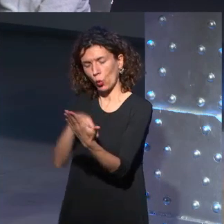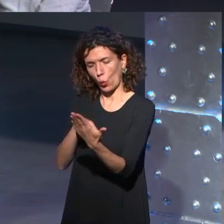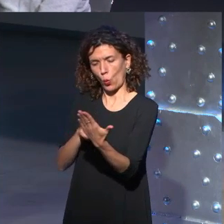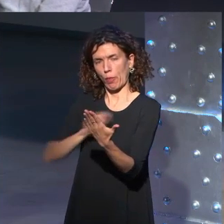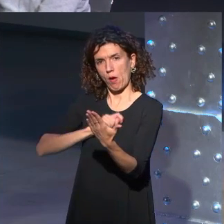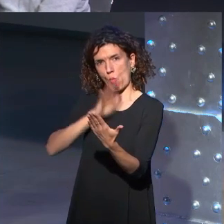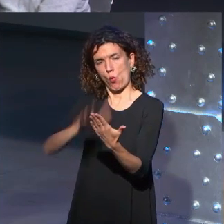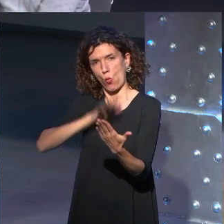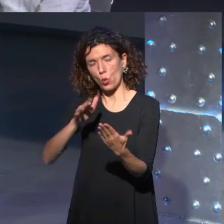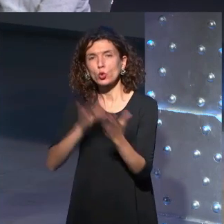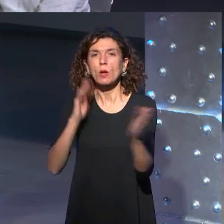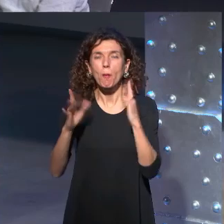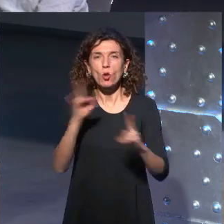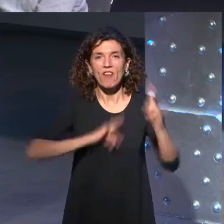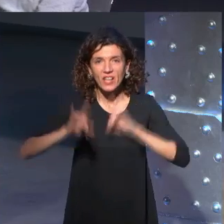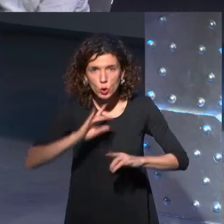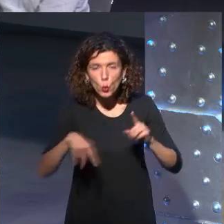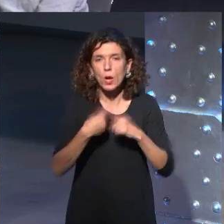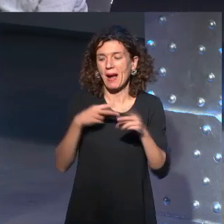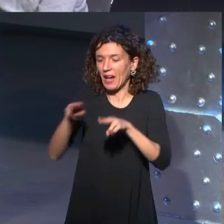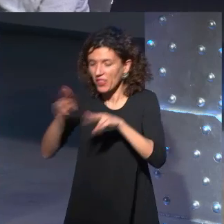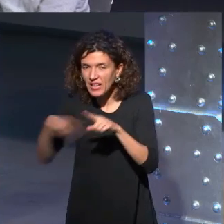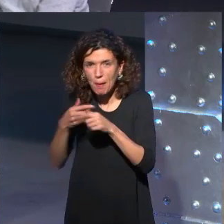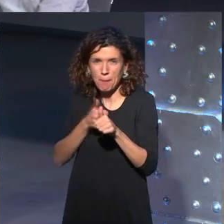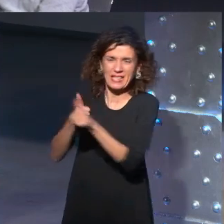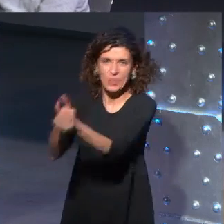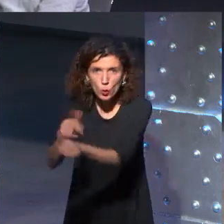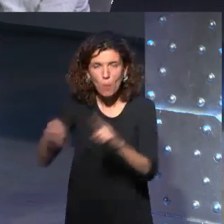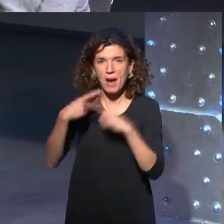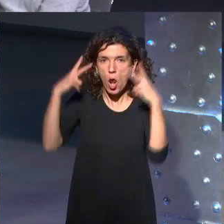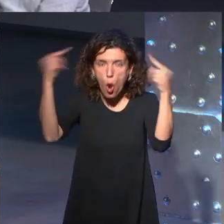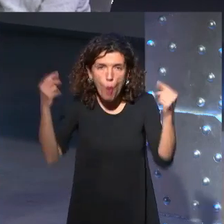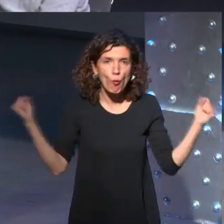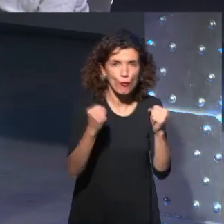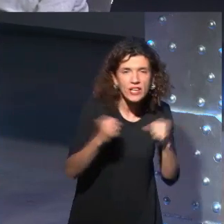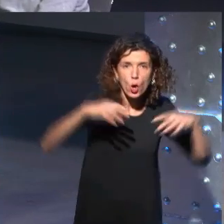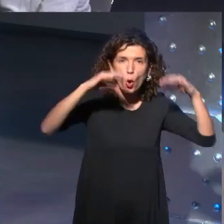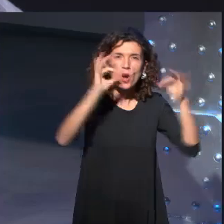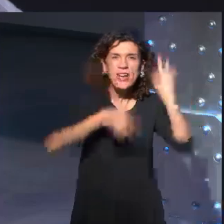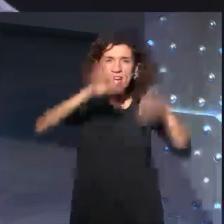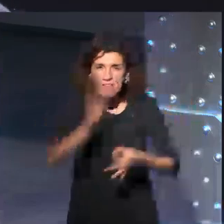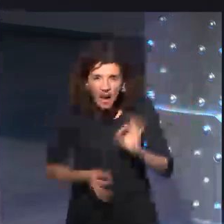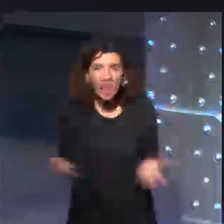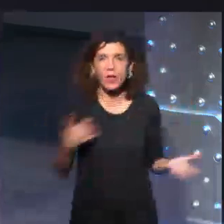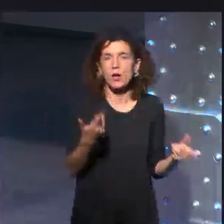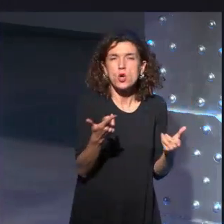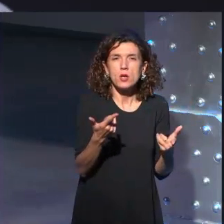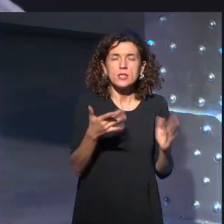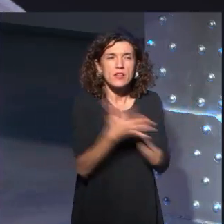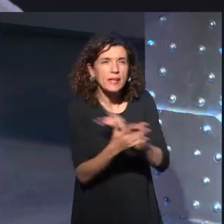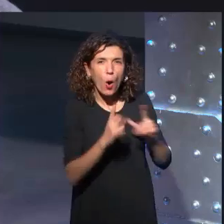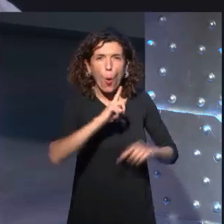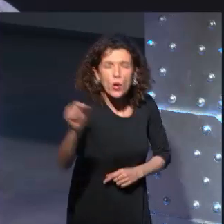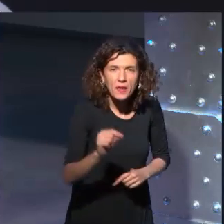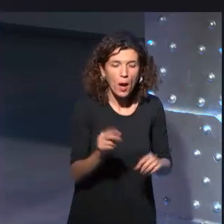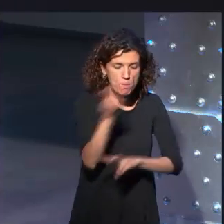el momento de la aventura, de la cacería, de la persecución, del lobo, del frío, de las nevadas. Pero esa es no la sabía parte... si era una huida, si